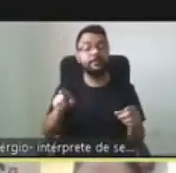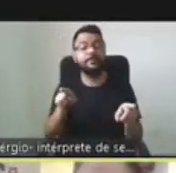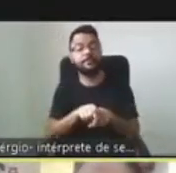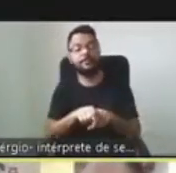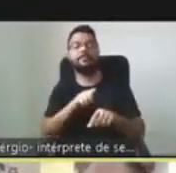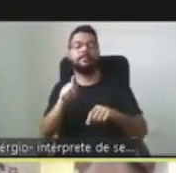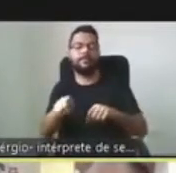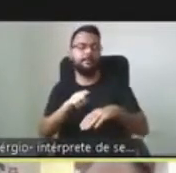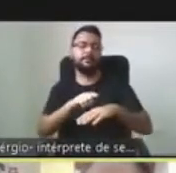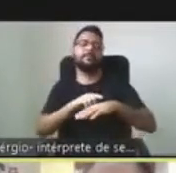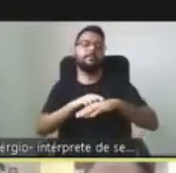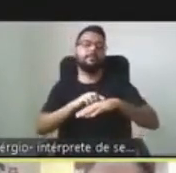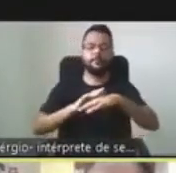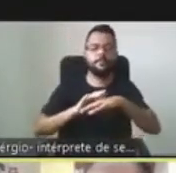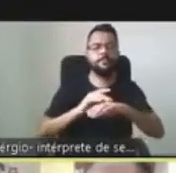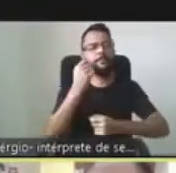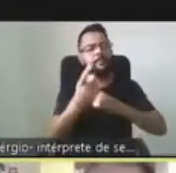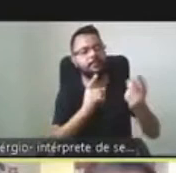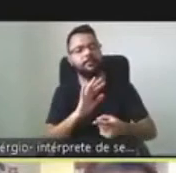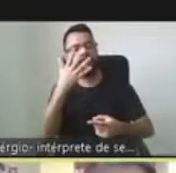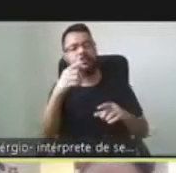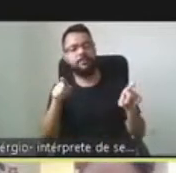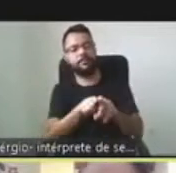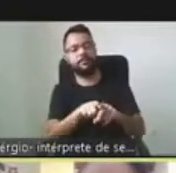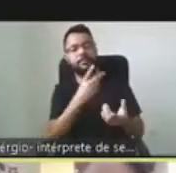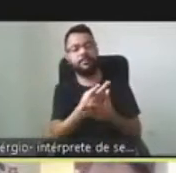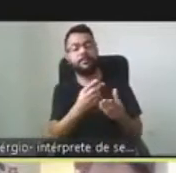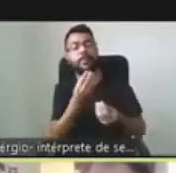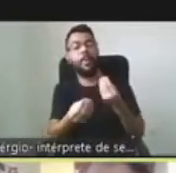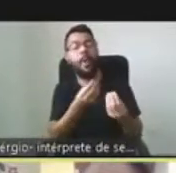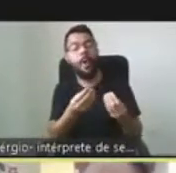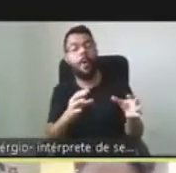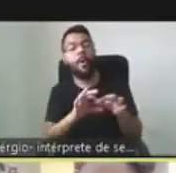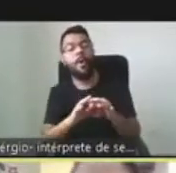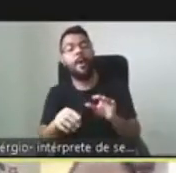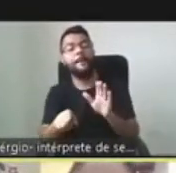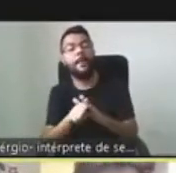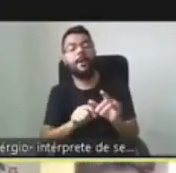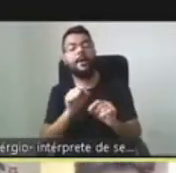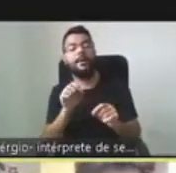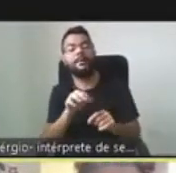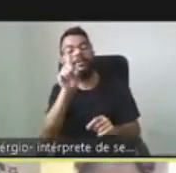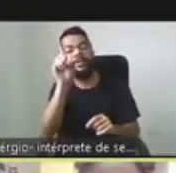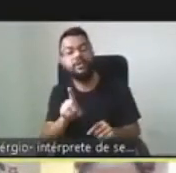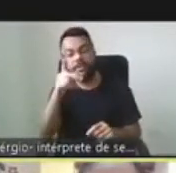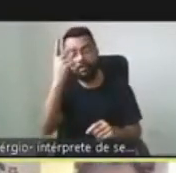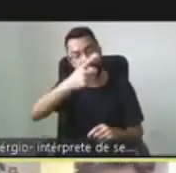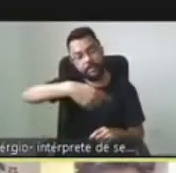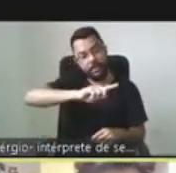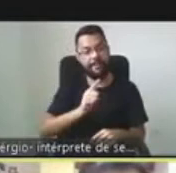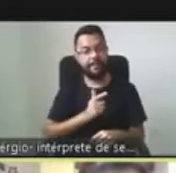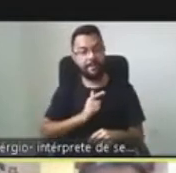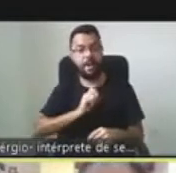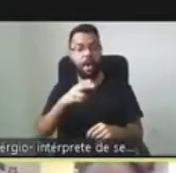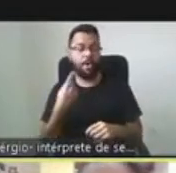poco frecuentes, lo que ha sido tocado dentro de los convenios como derechos de las personas que poseemos o que